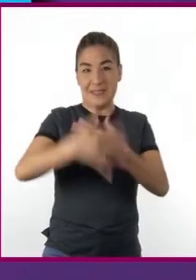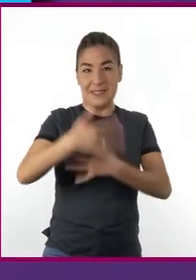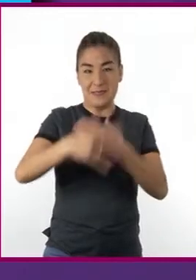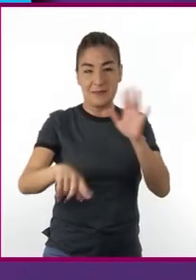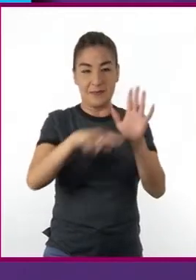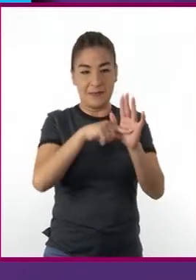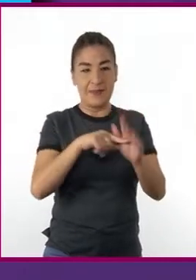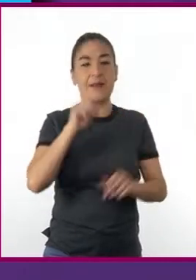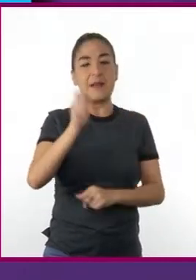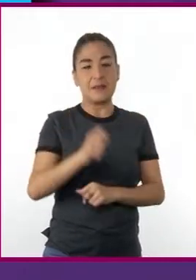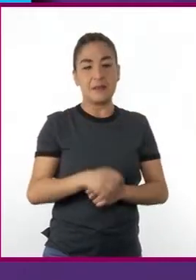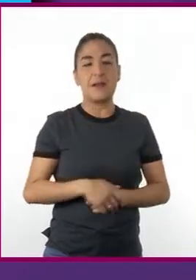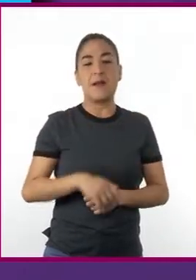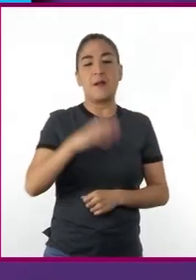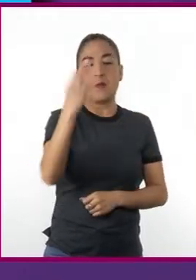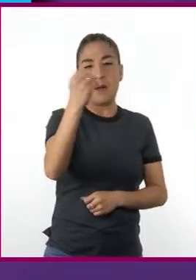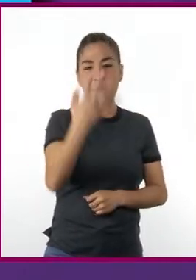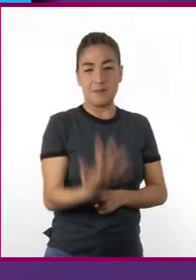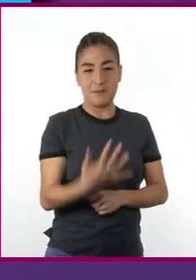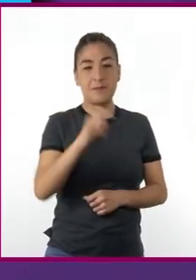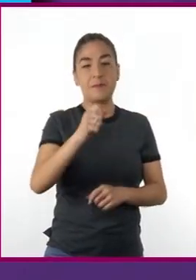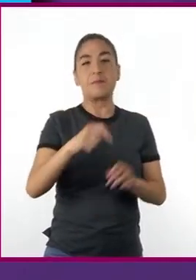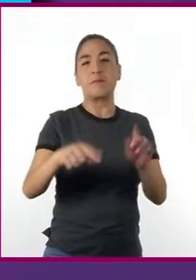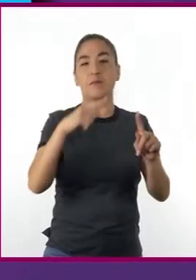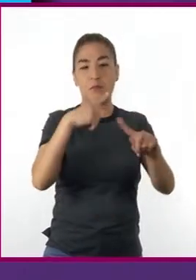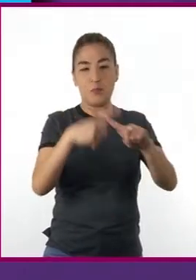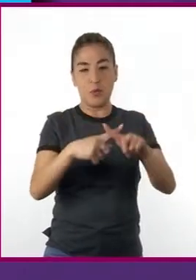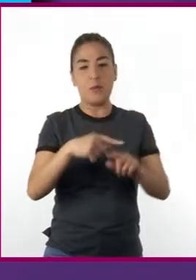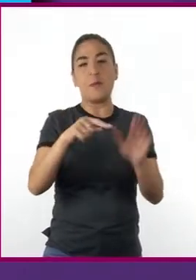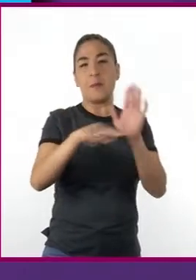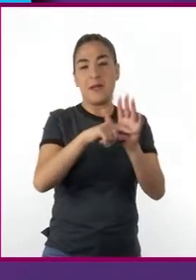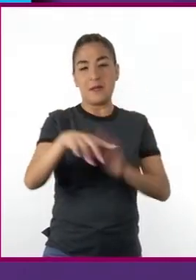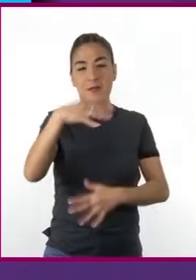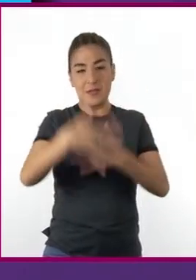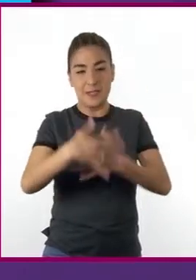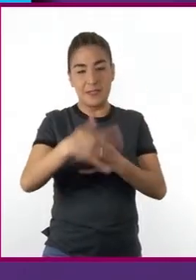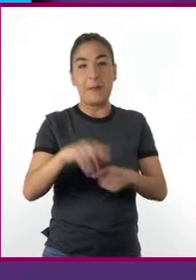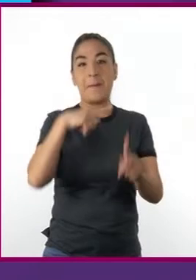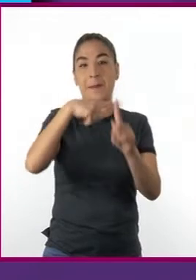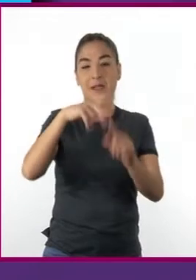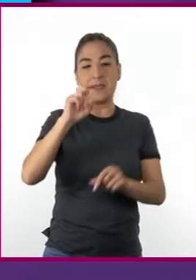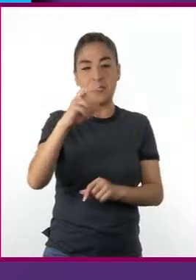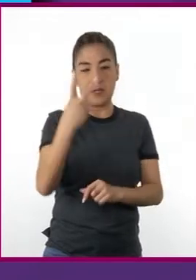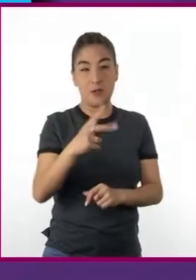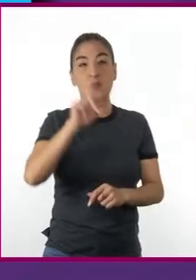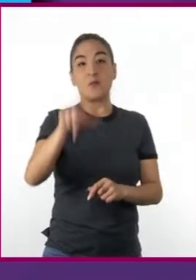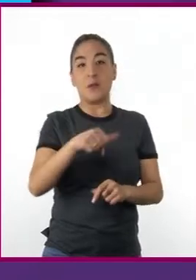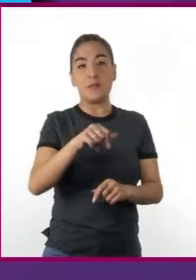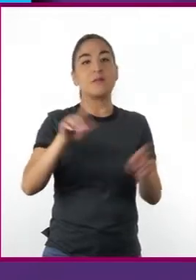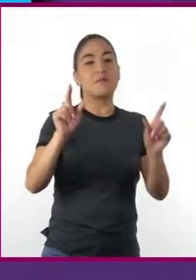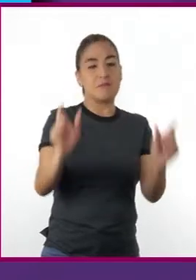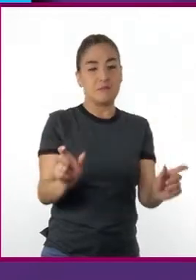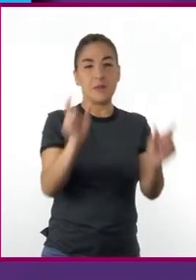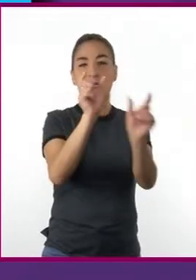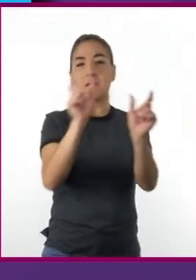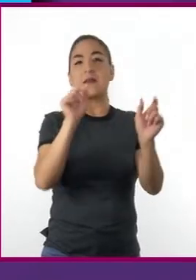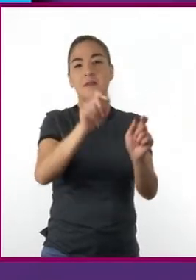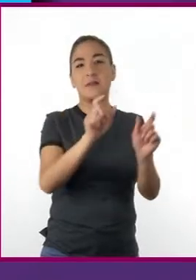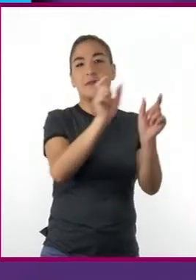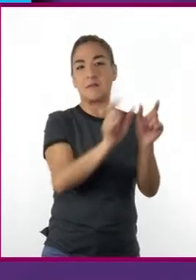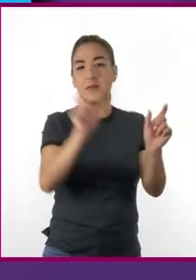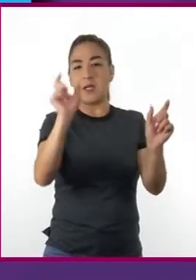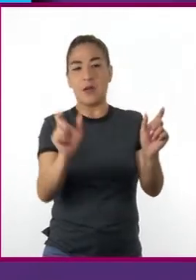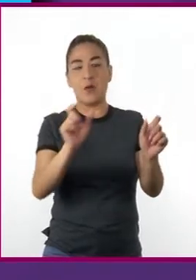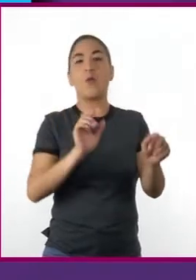quintos por menos 15 grados más 32. Al multiplicar y simplificar, se tienen 5 grados